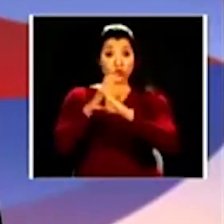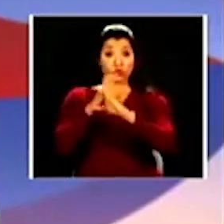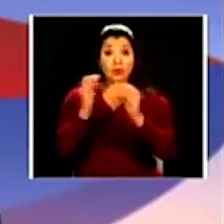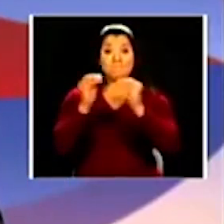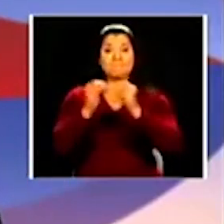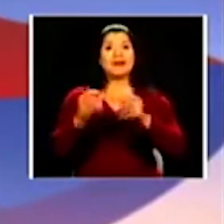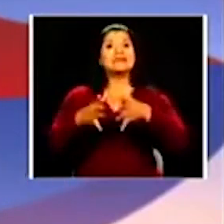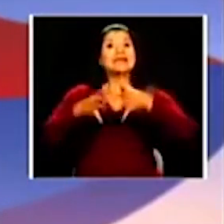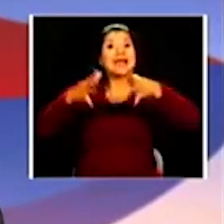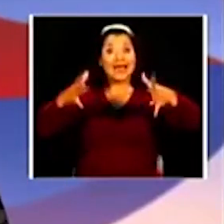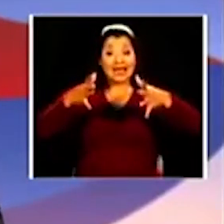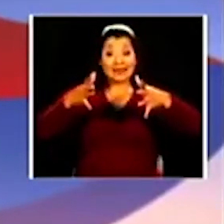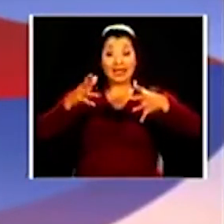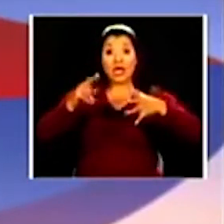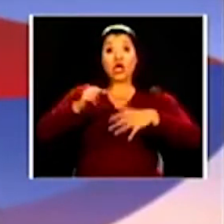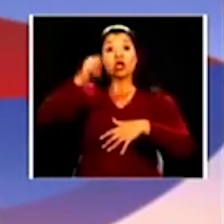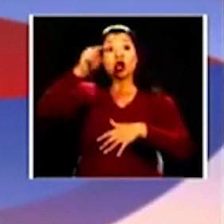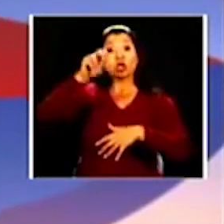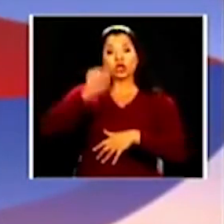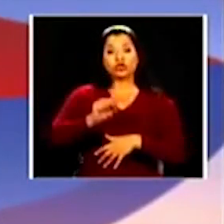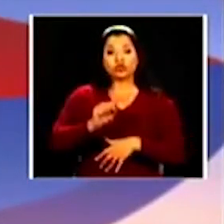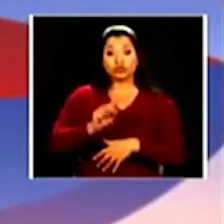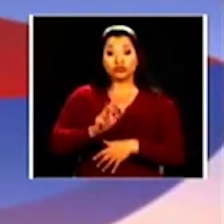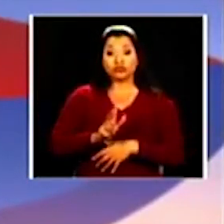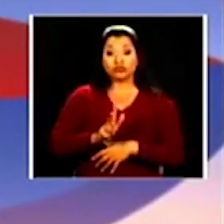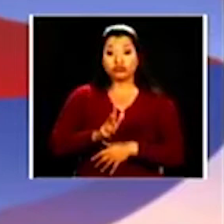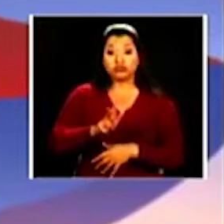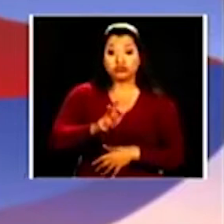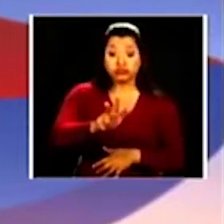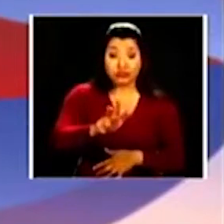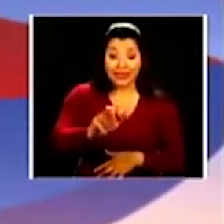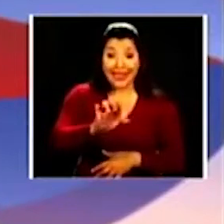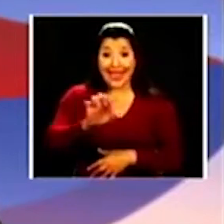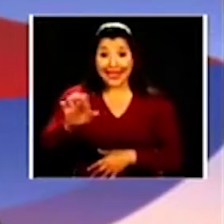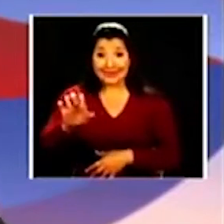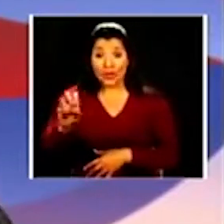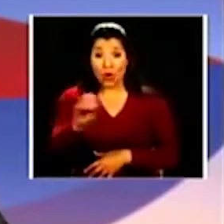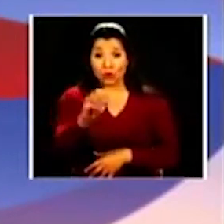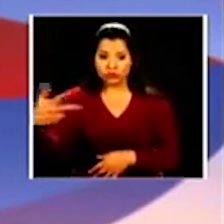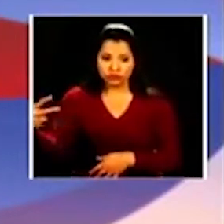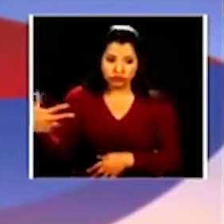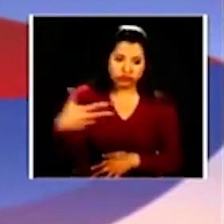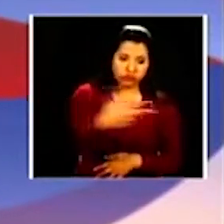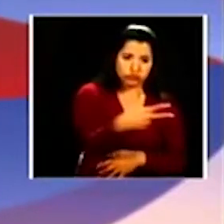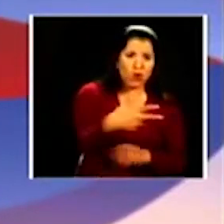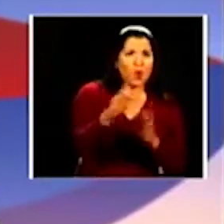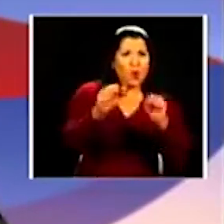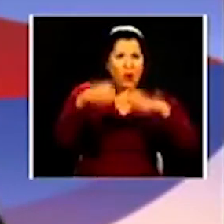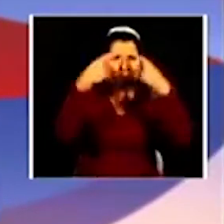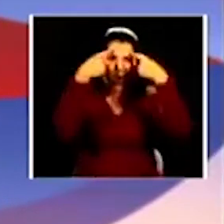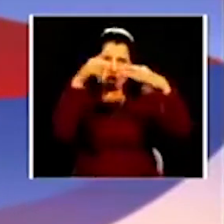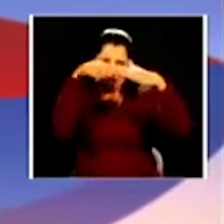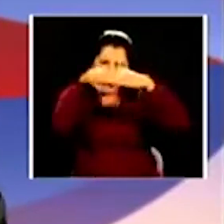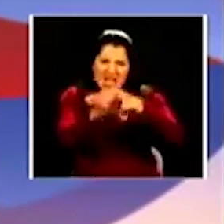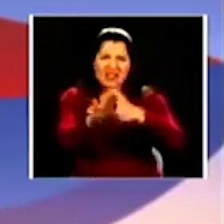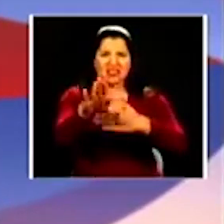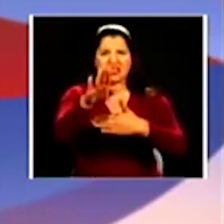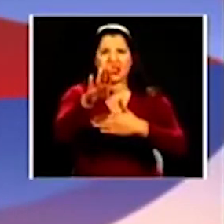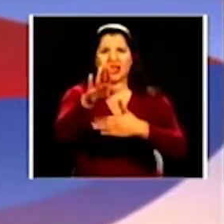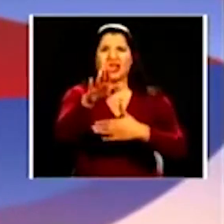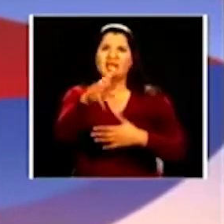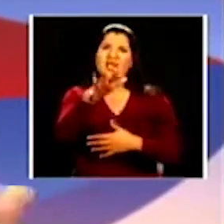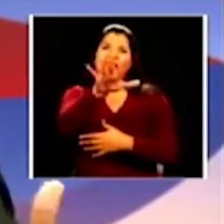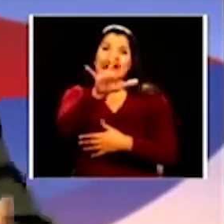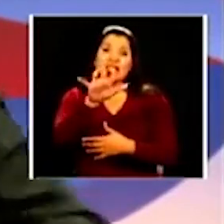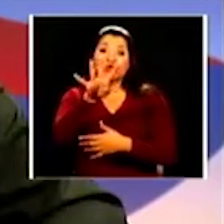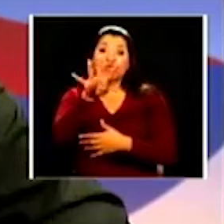del este al oeste sin tener que quedarse en el centro de la capital. Podríamos hacer que entren 540 buses menos por día.